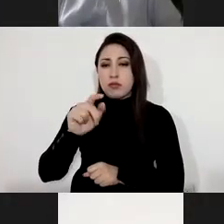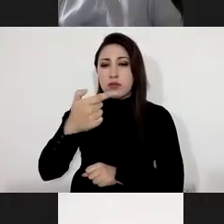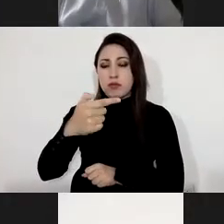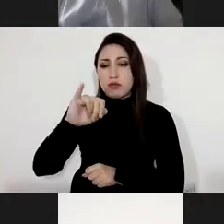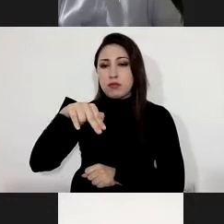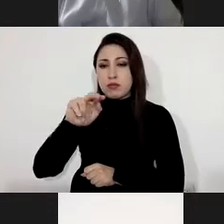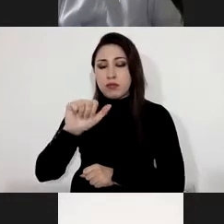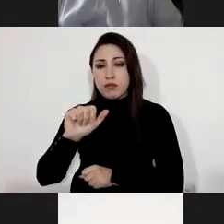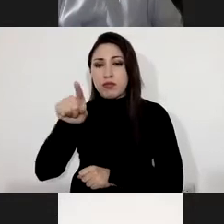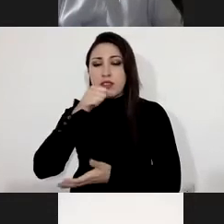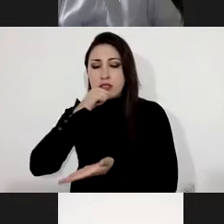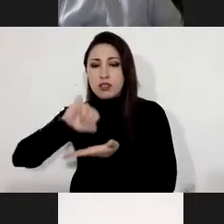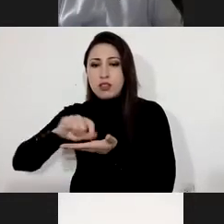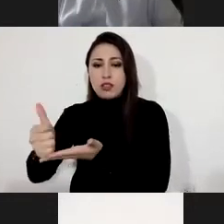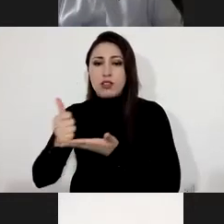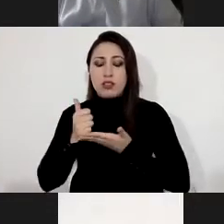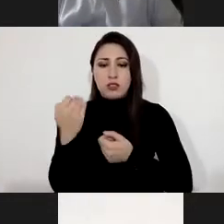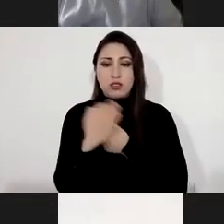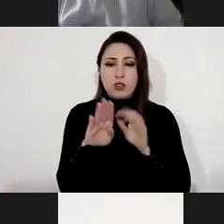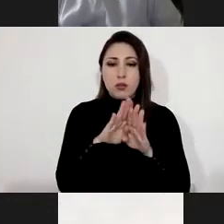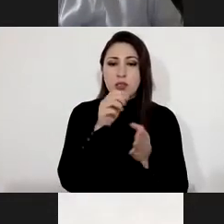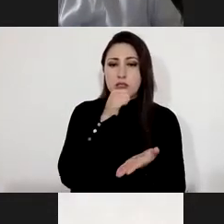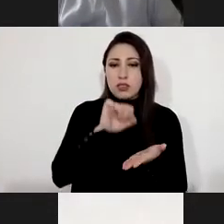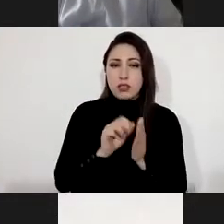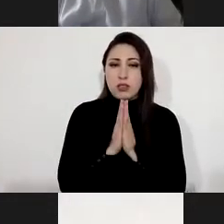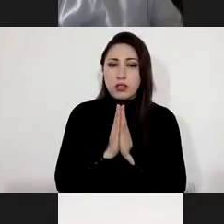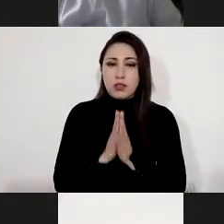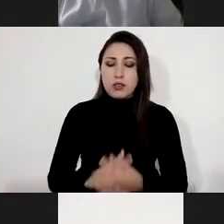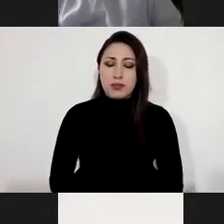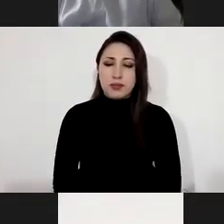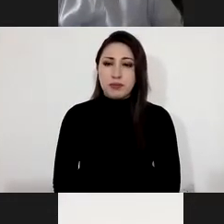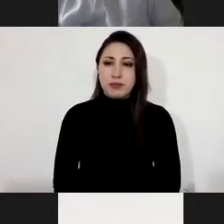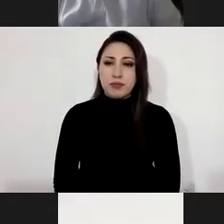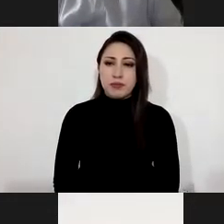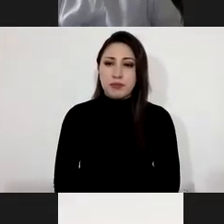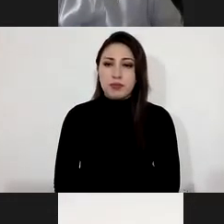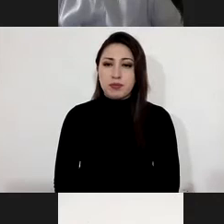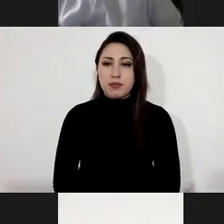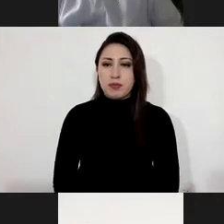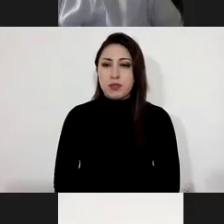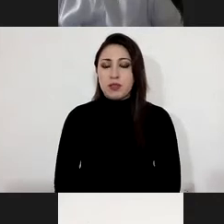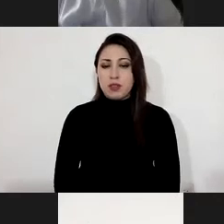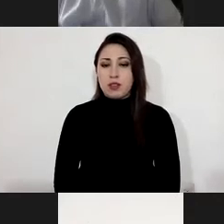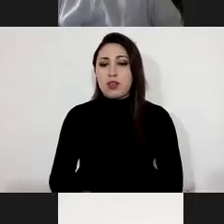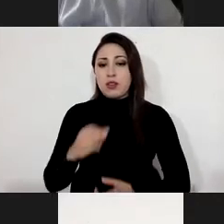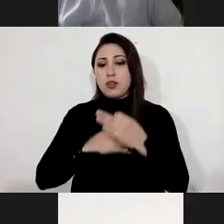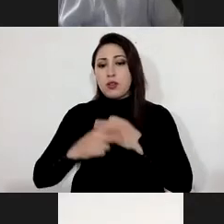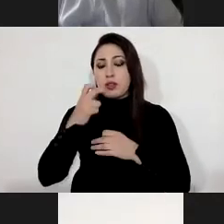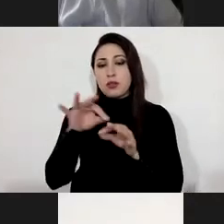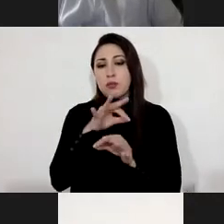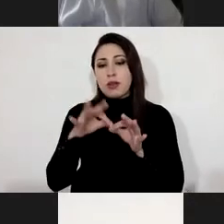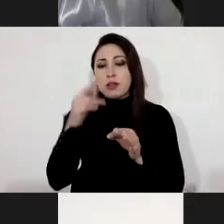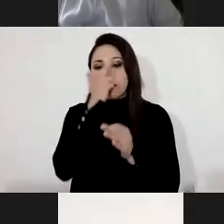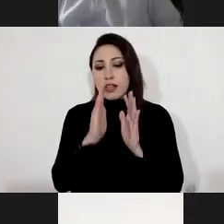secretaria técnica de este comité, pueda asistir las funciones a su vez de secretaria ejecutiva, lo anterior de conformidad a lo previsto en el manual de comité